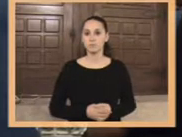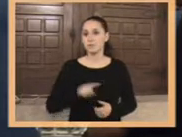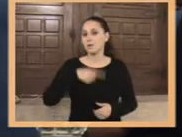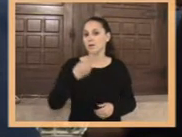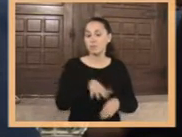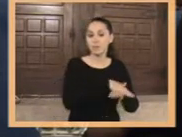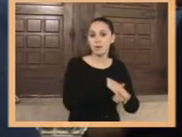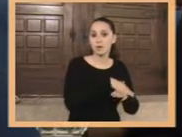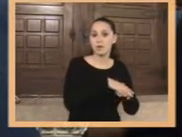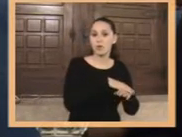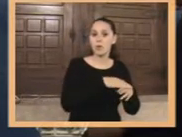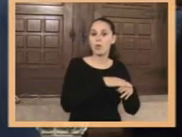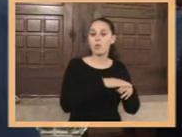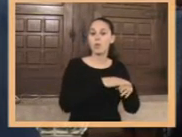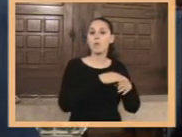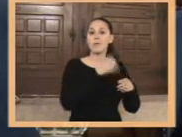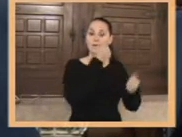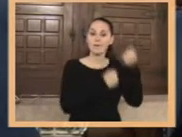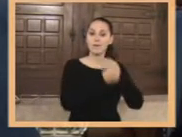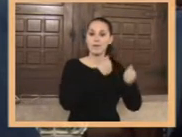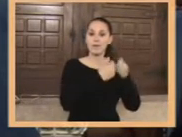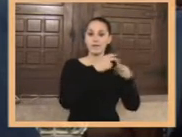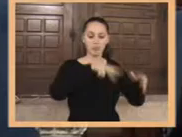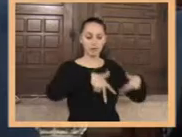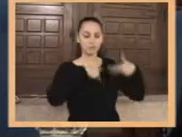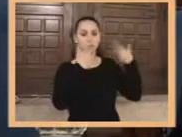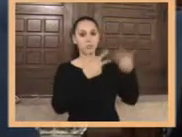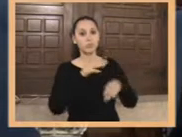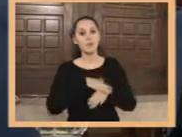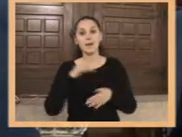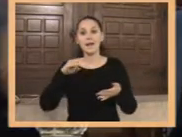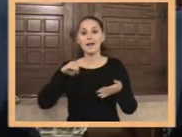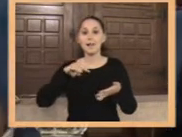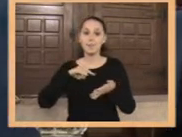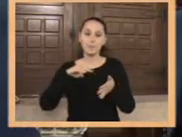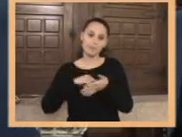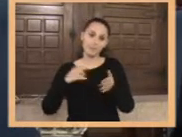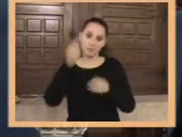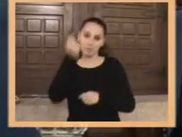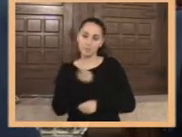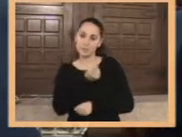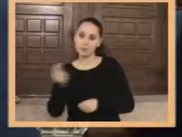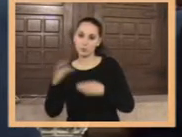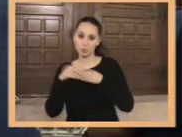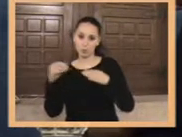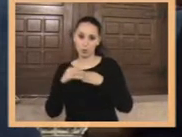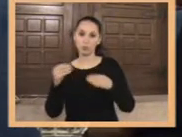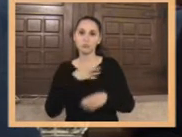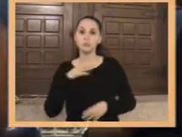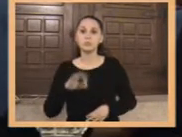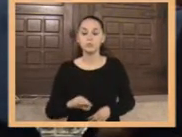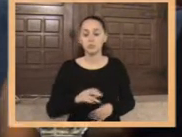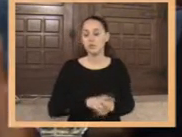Hacienda y los trámites burocráticos para utilizar el presupuesto. Por lo tanto, ya digo que toda esa información la podrán ver en el departamento